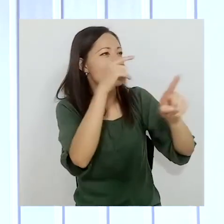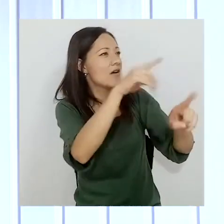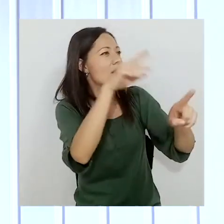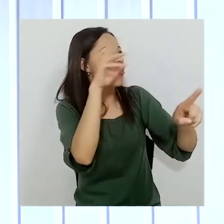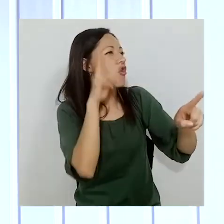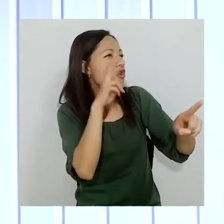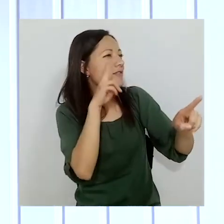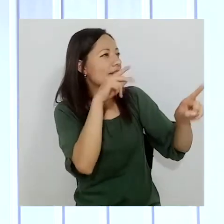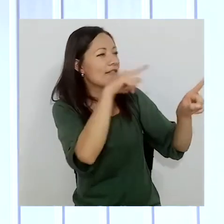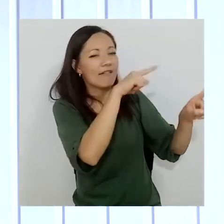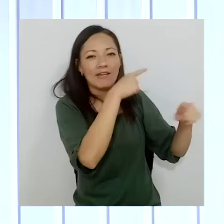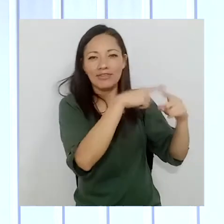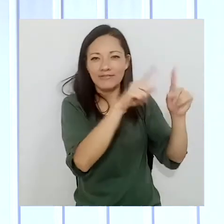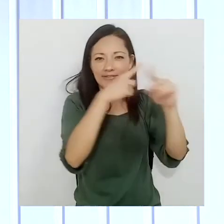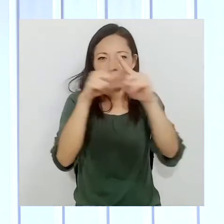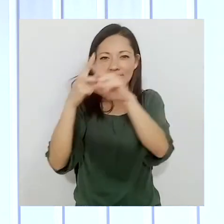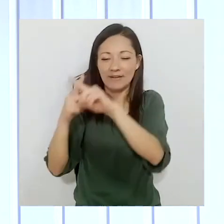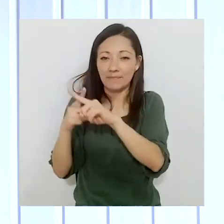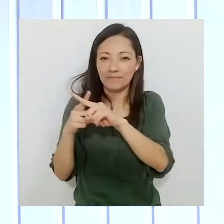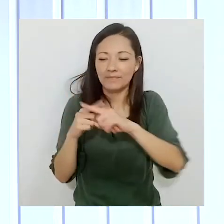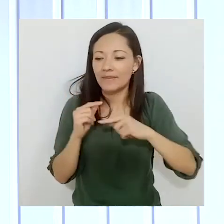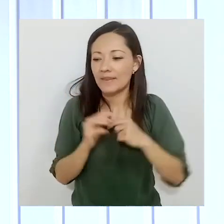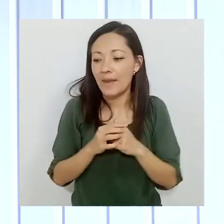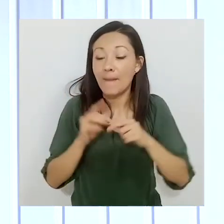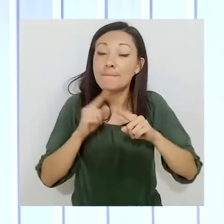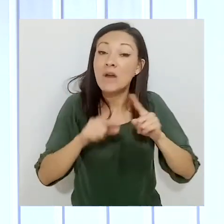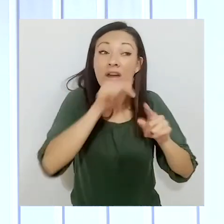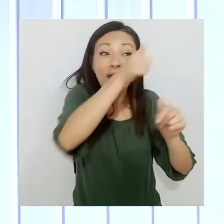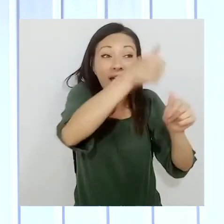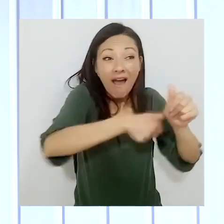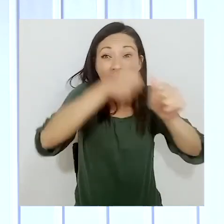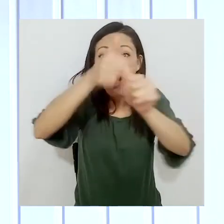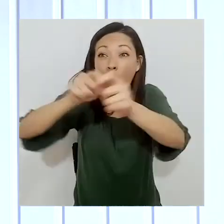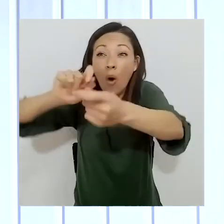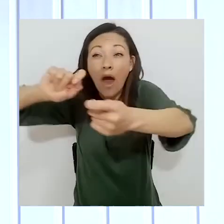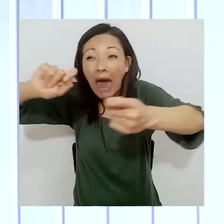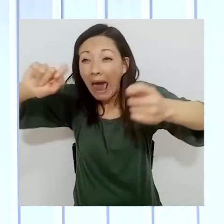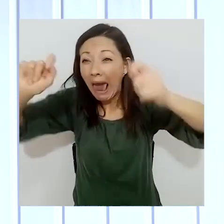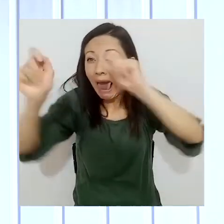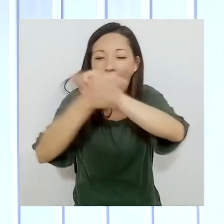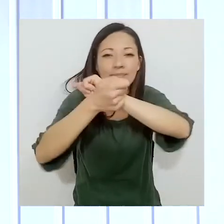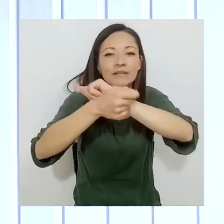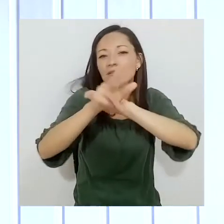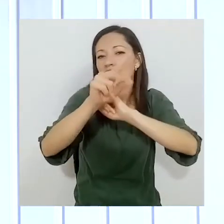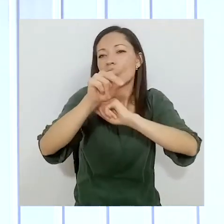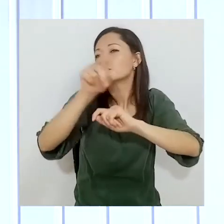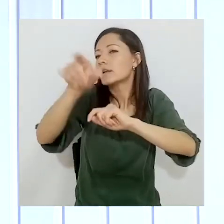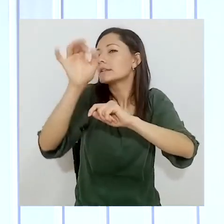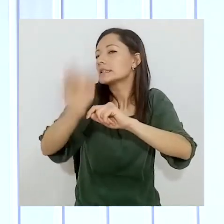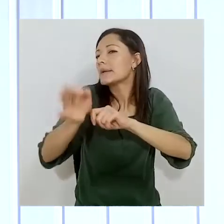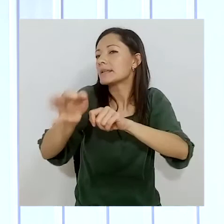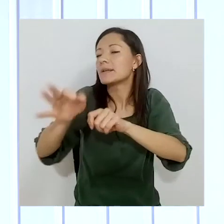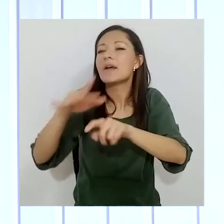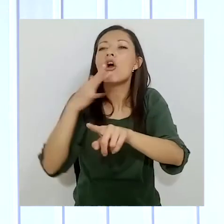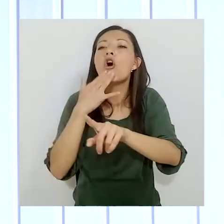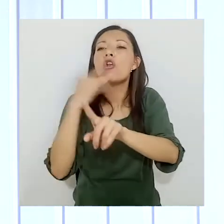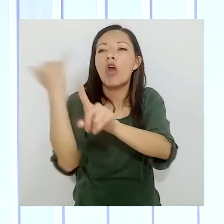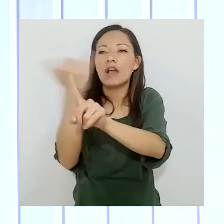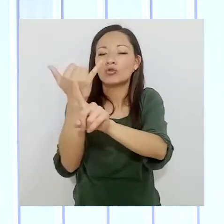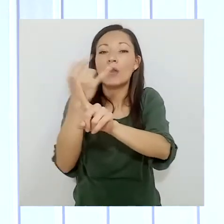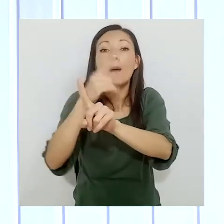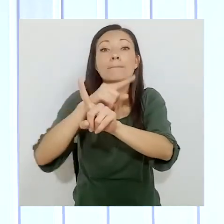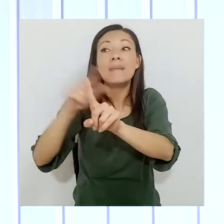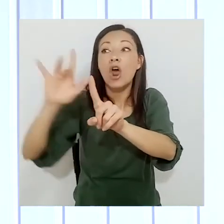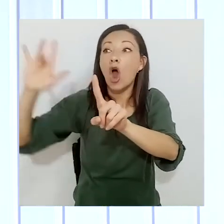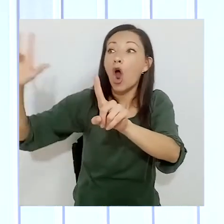no es que cambie su esencia, o sea, siempre va a ser azul. Pero en su contacto con personas van a empezar